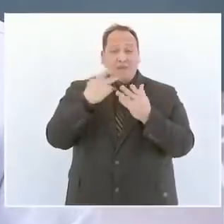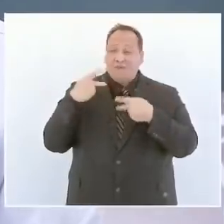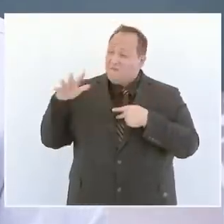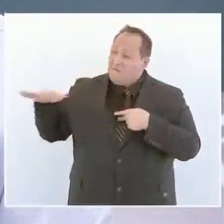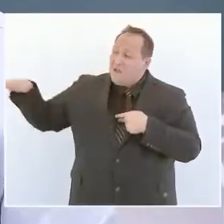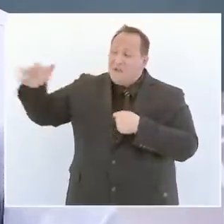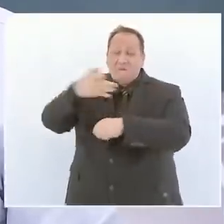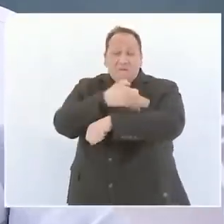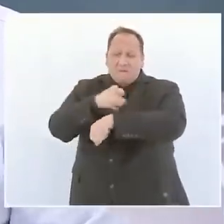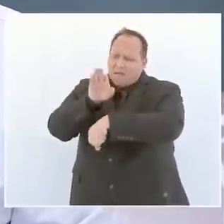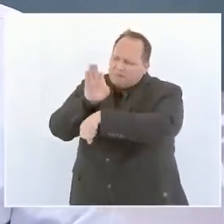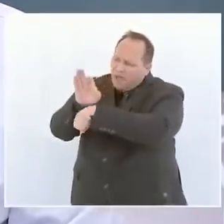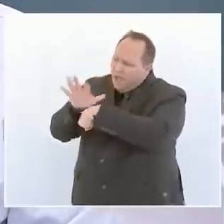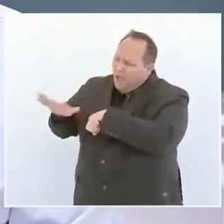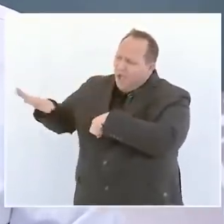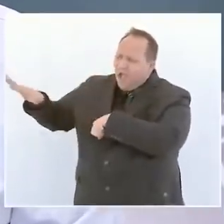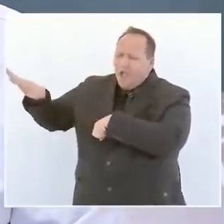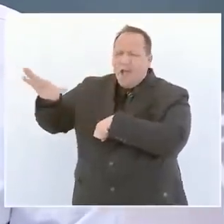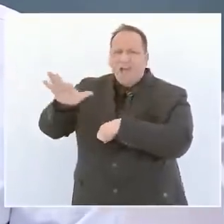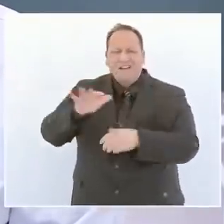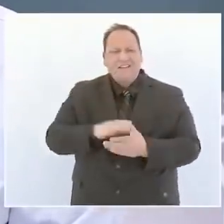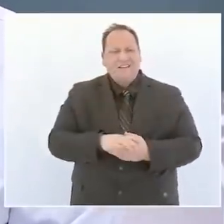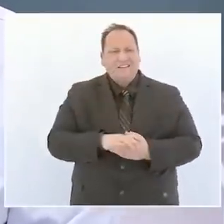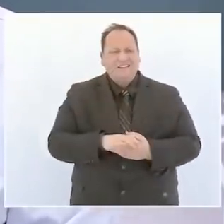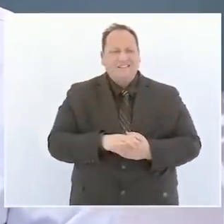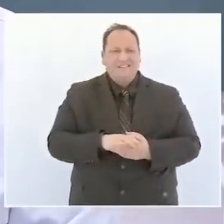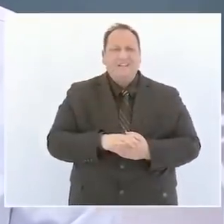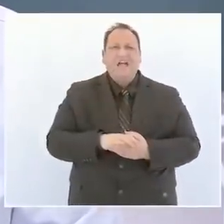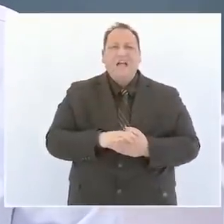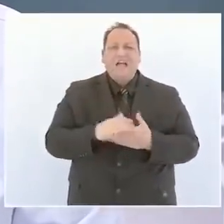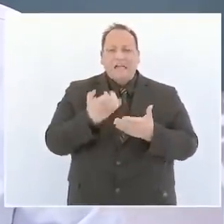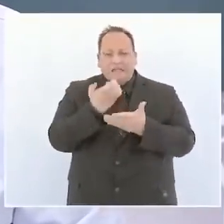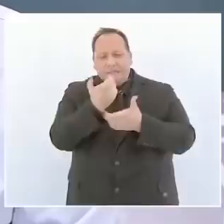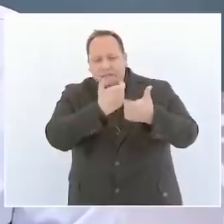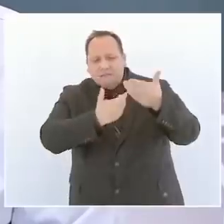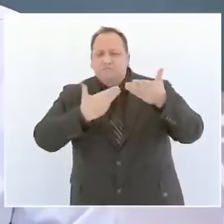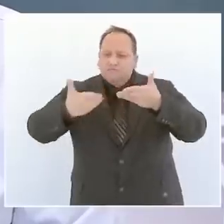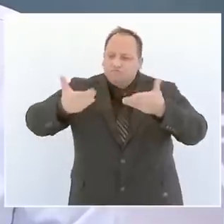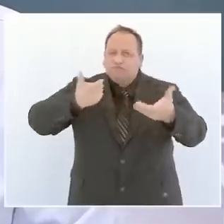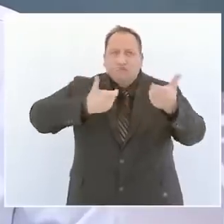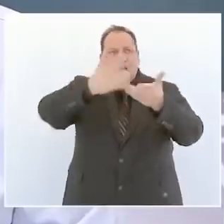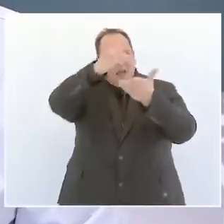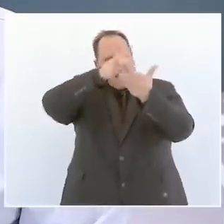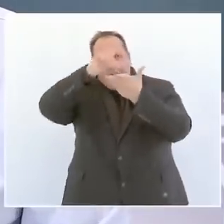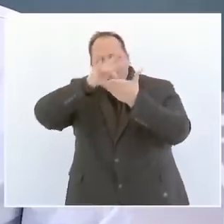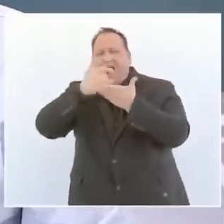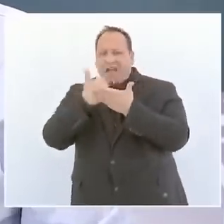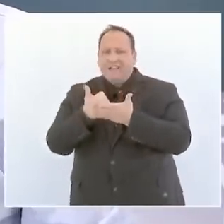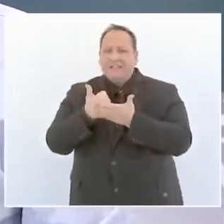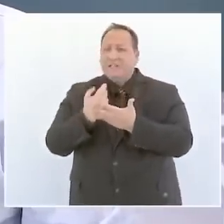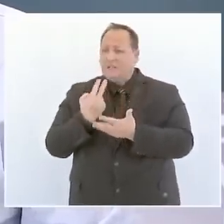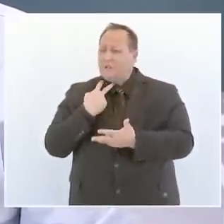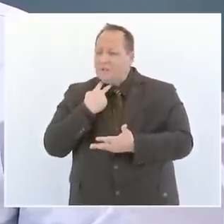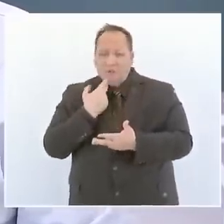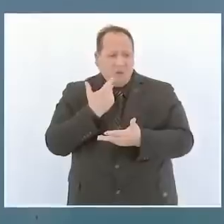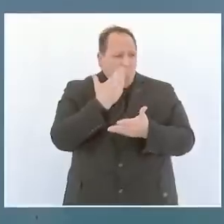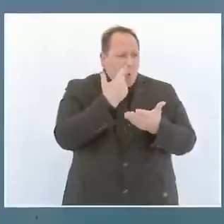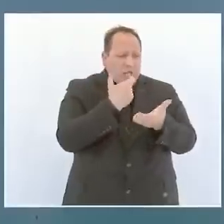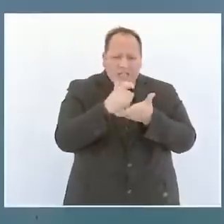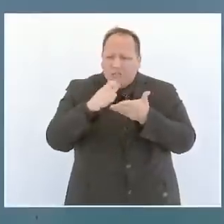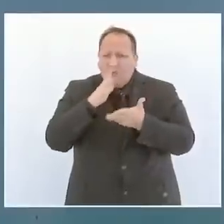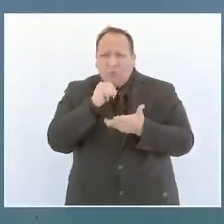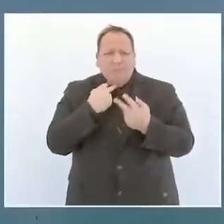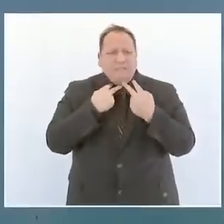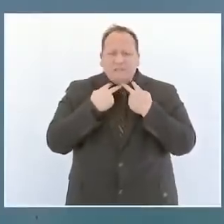familias abajo. Y eso nos ha permitido reactivar la economía y que no haya crisis de consumo y que la